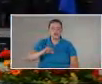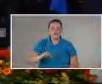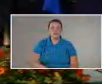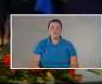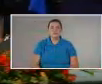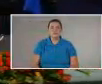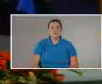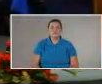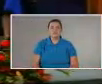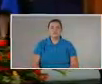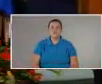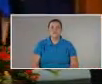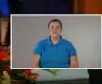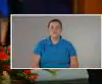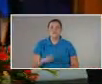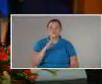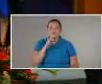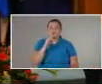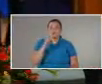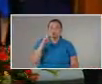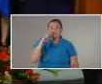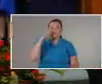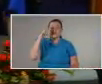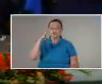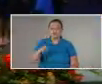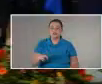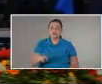es pesadilla, es una realidad.